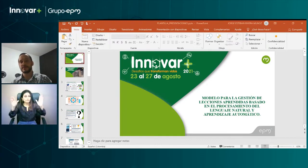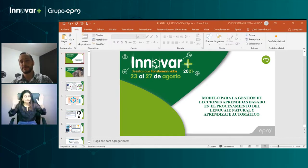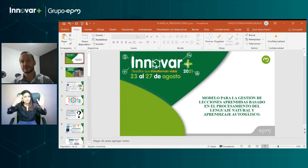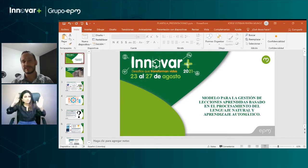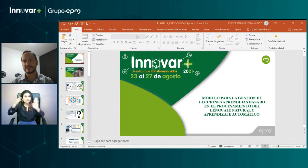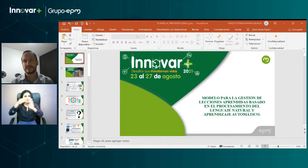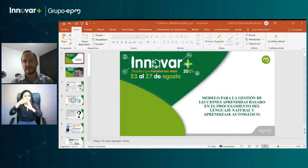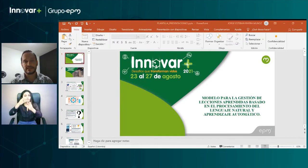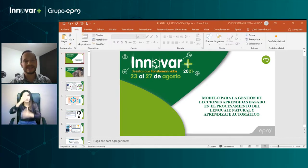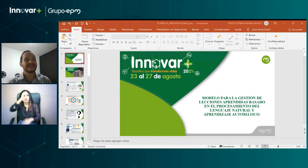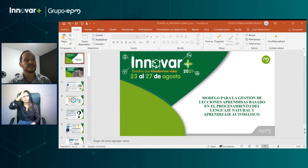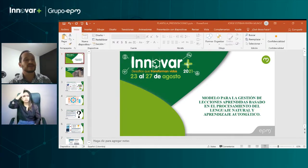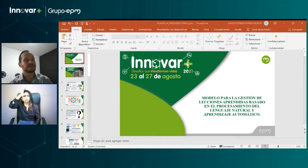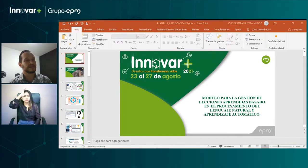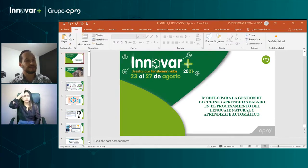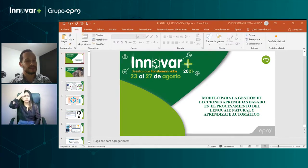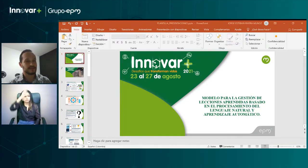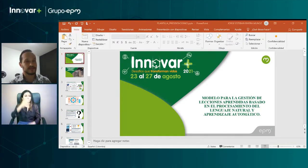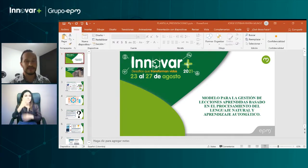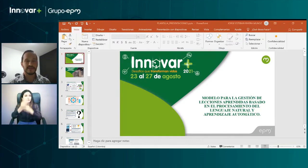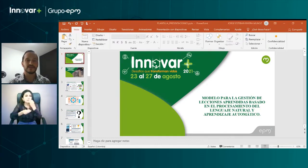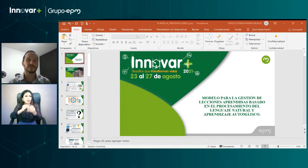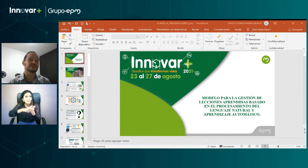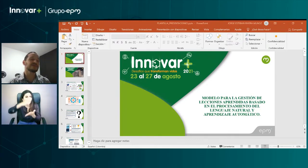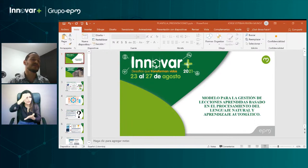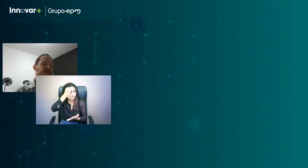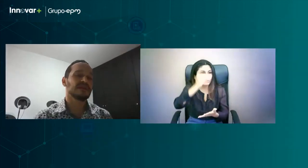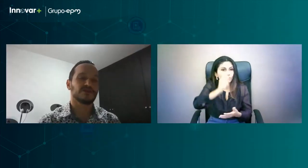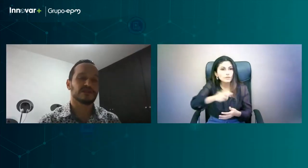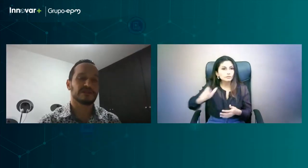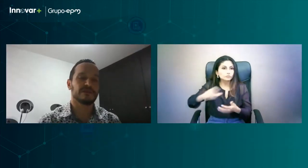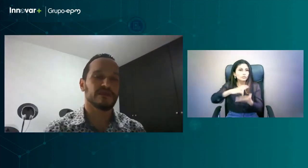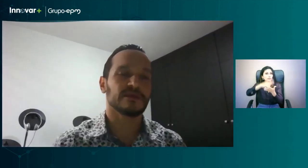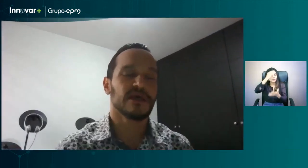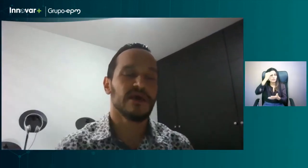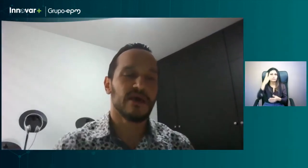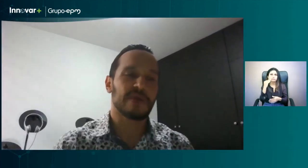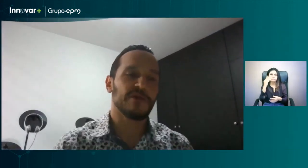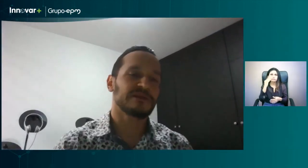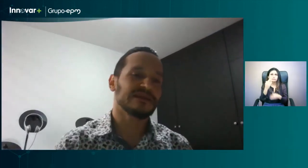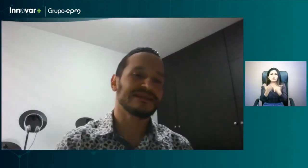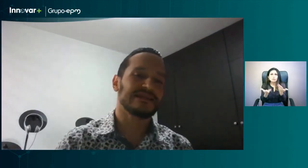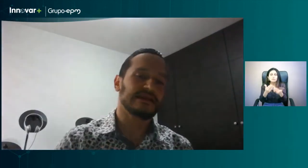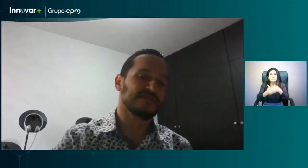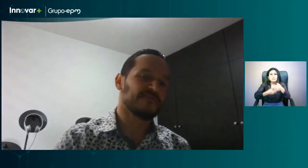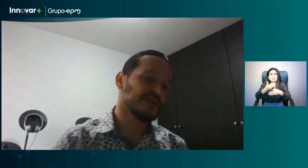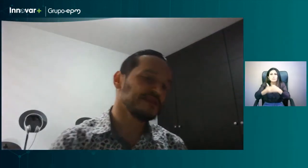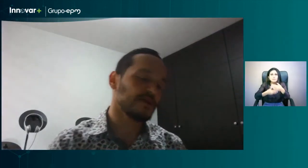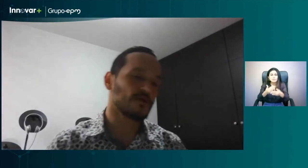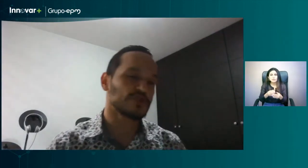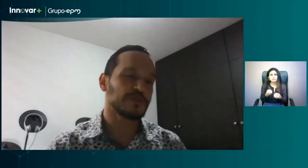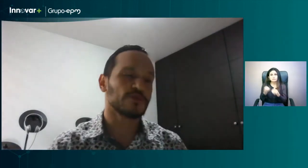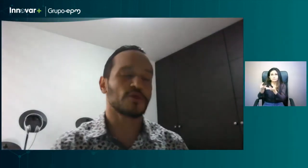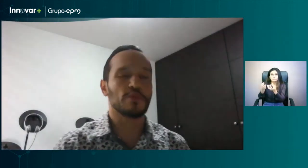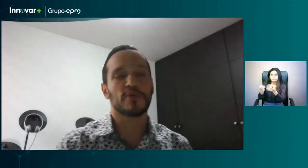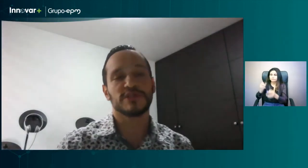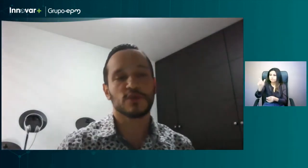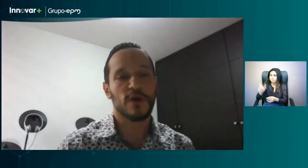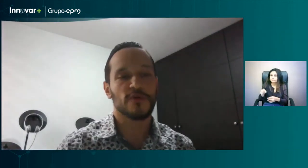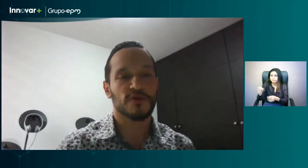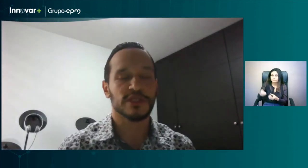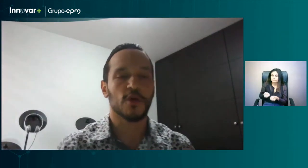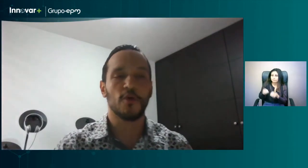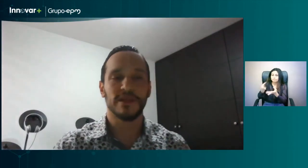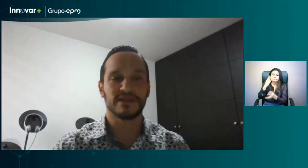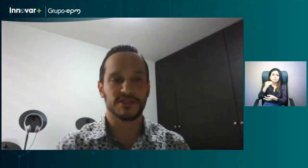a una parte muy importante y es las lecciones aprendidas. Realmente entonces a través de las lecciones aprendidas que vamos a tener esa transferencia de conocimiento de un